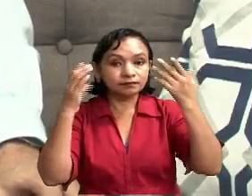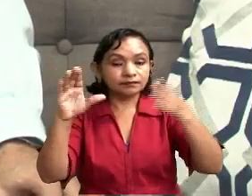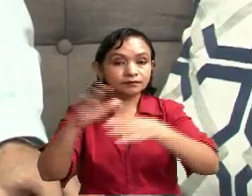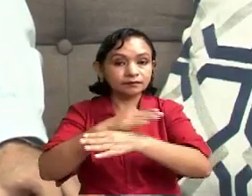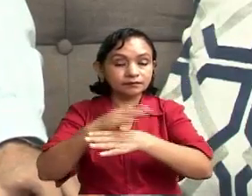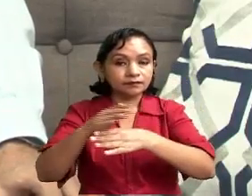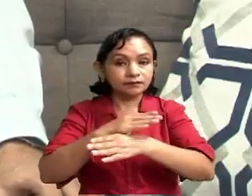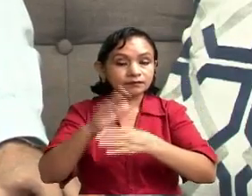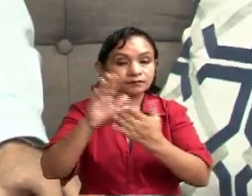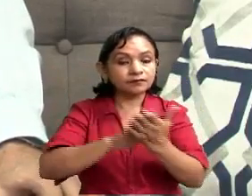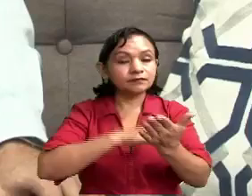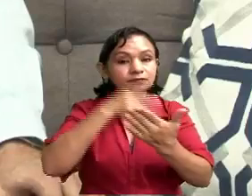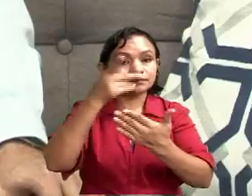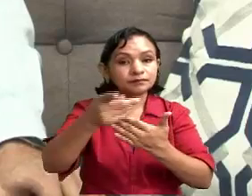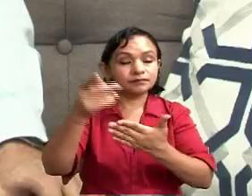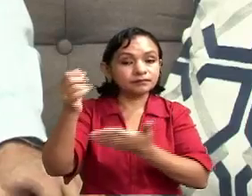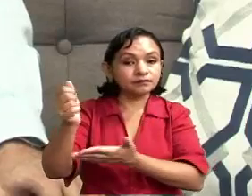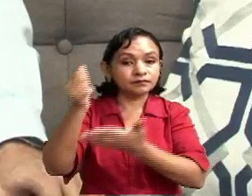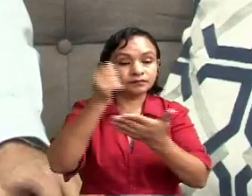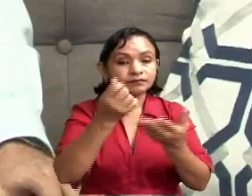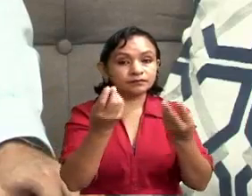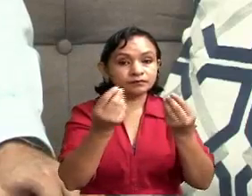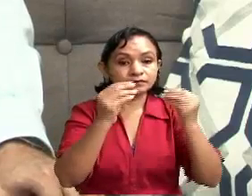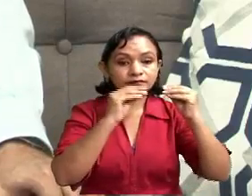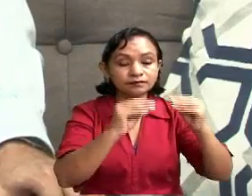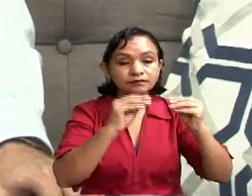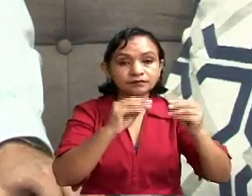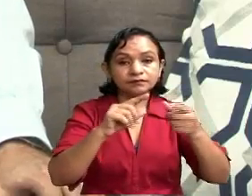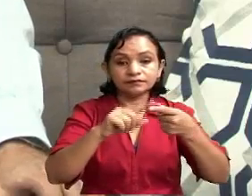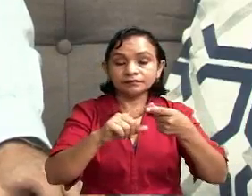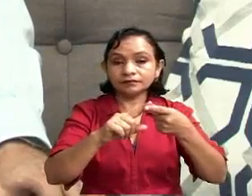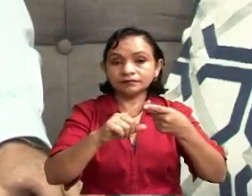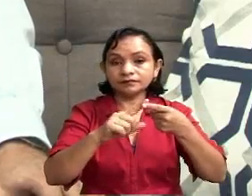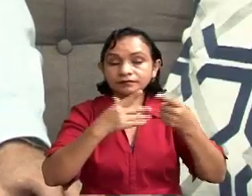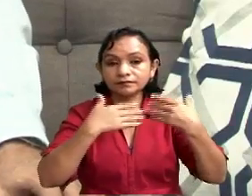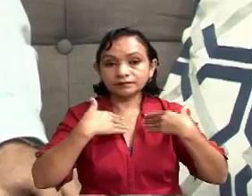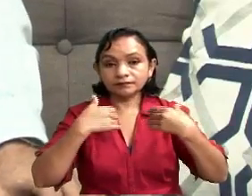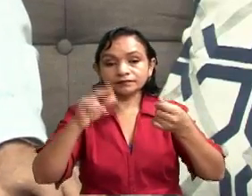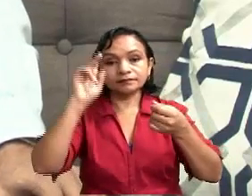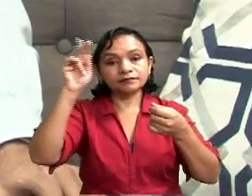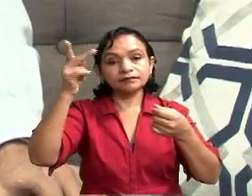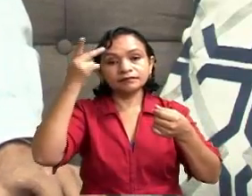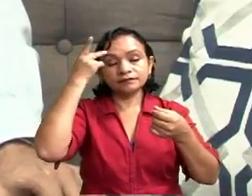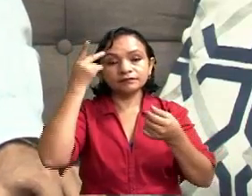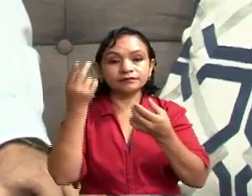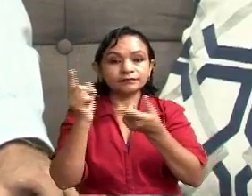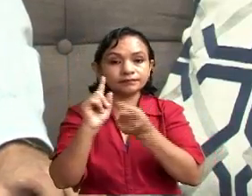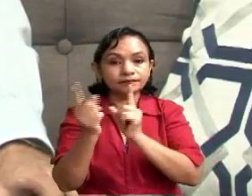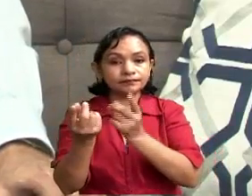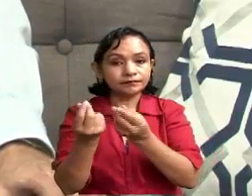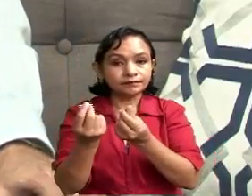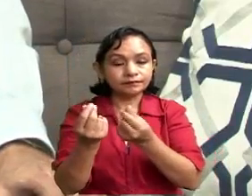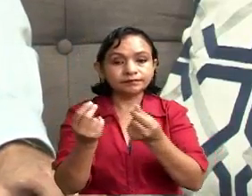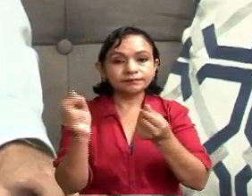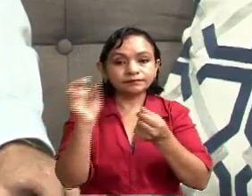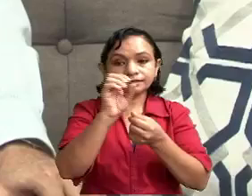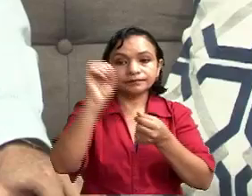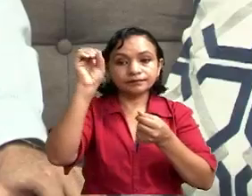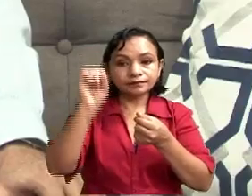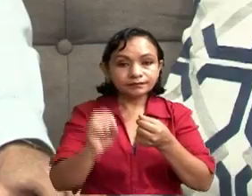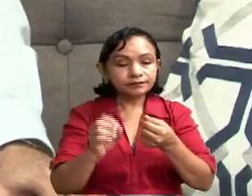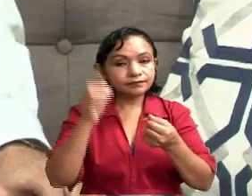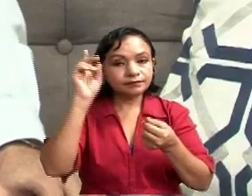los programas de inversión pública, en las medidas de política monetaria, de política fiscal,